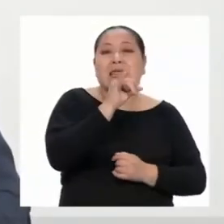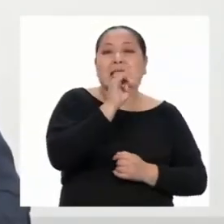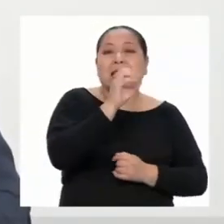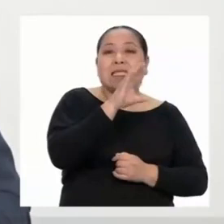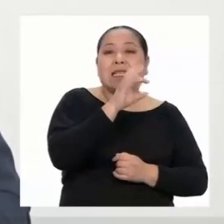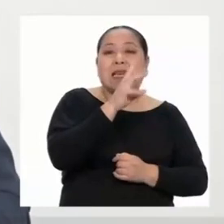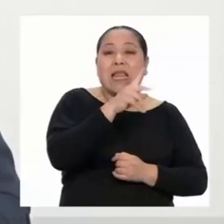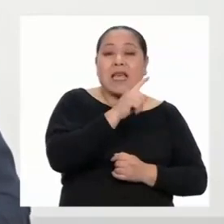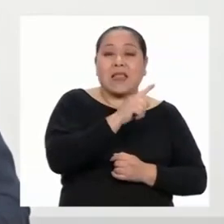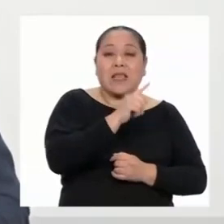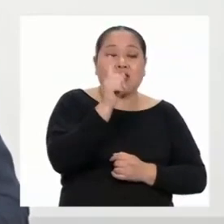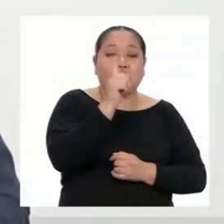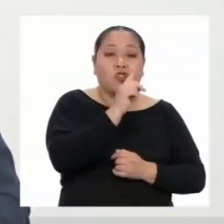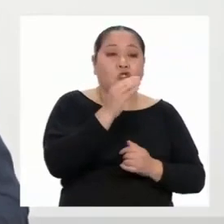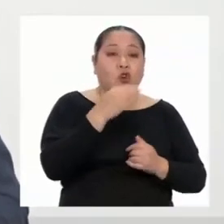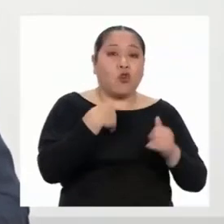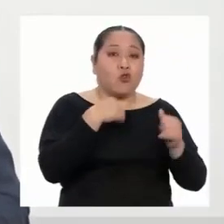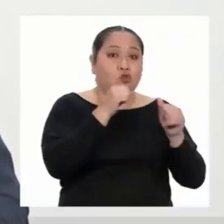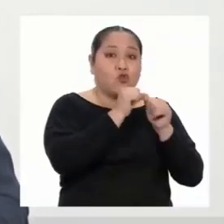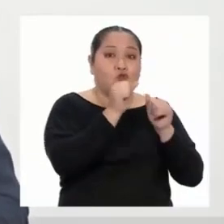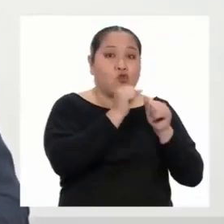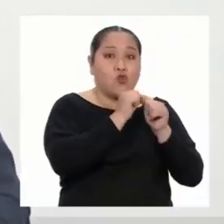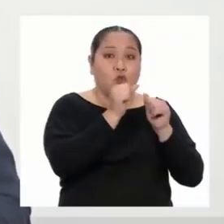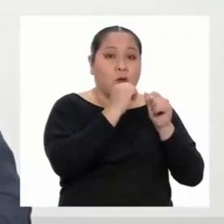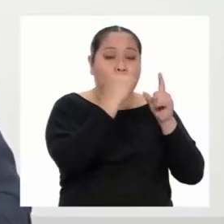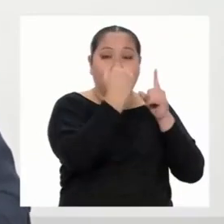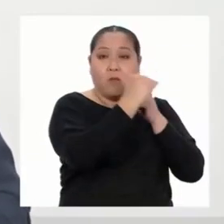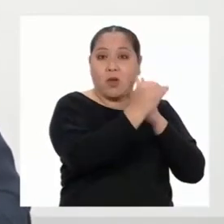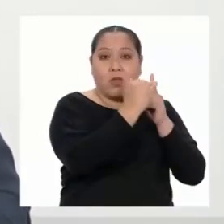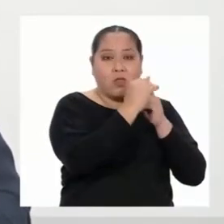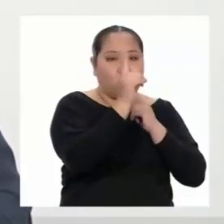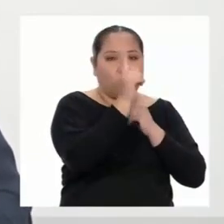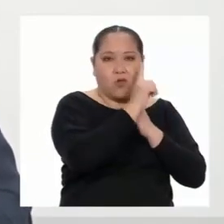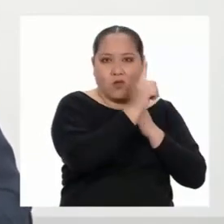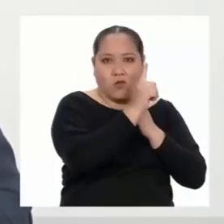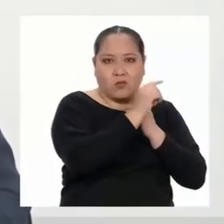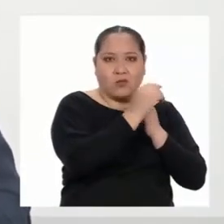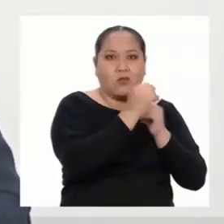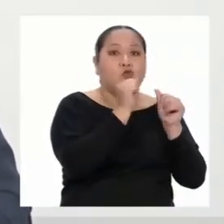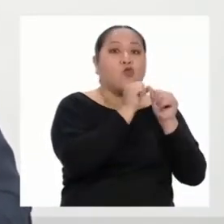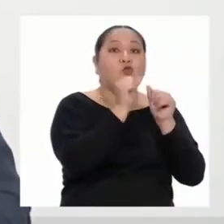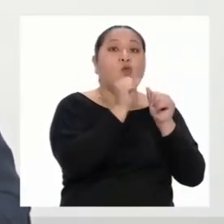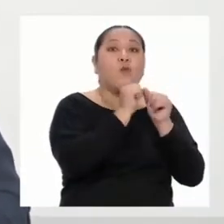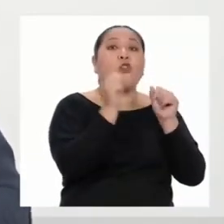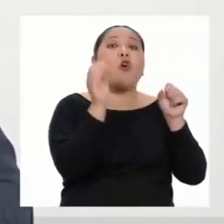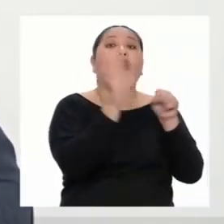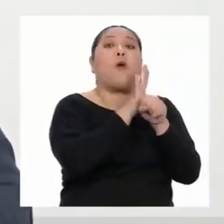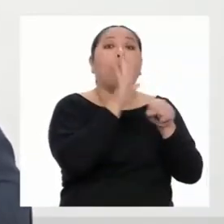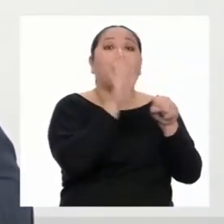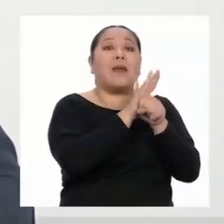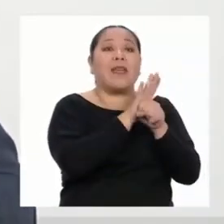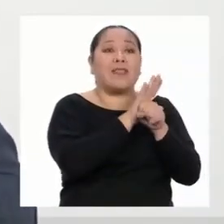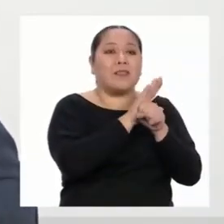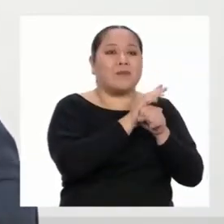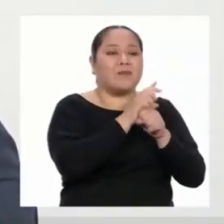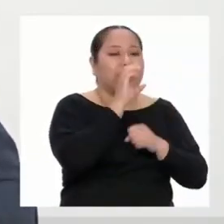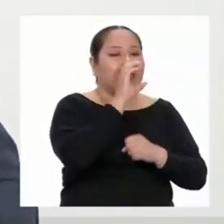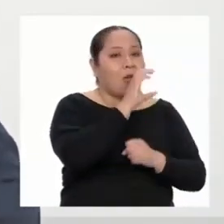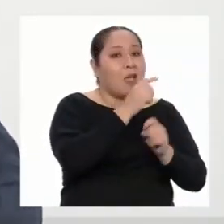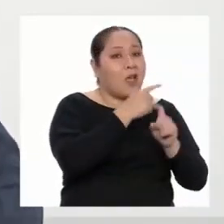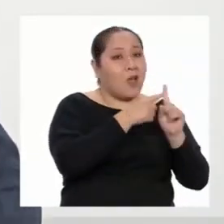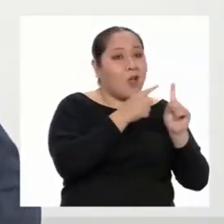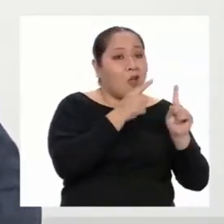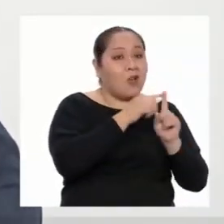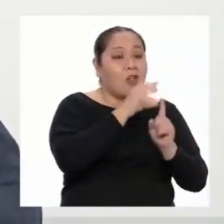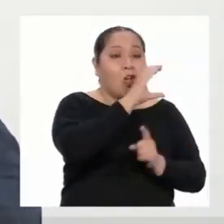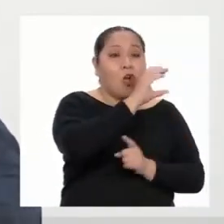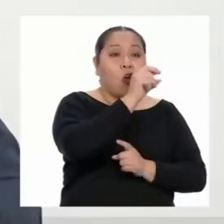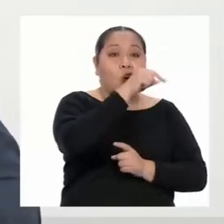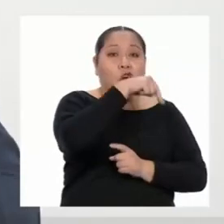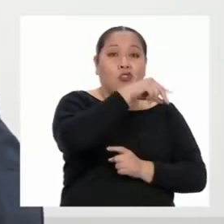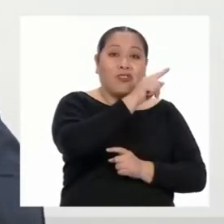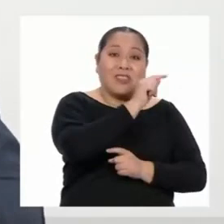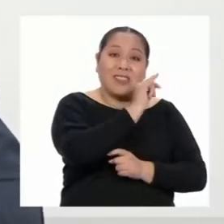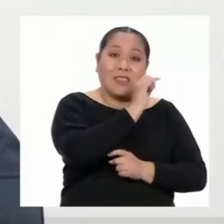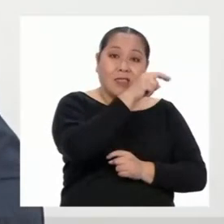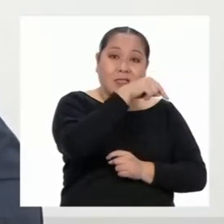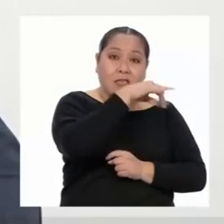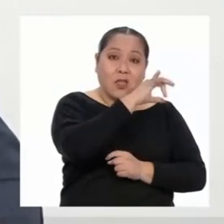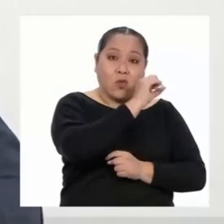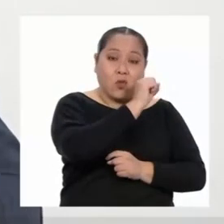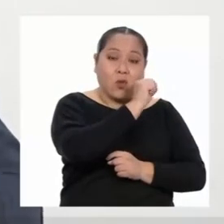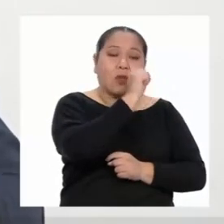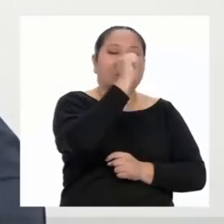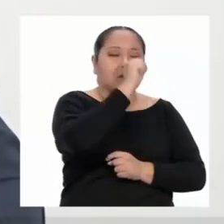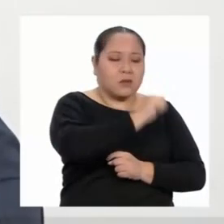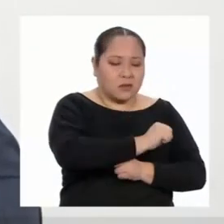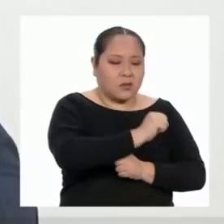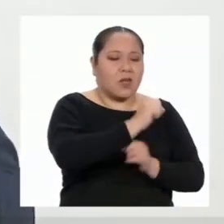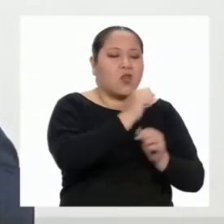valores intermedios entre dos valores posibles consecutivos, a diferencia de las variables cuantitativas continuas, que sí pueden